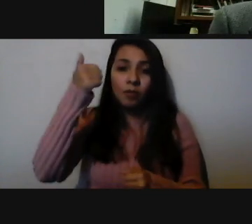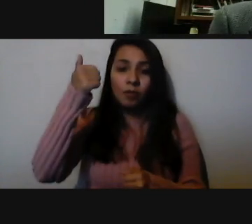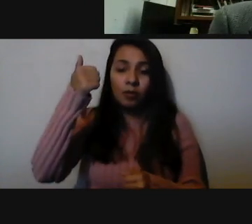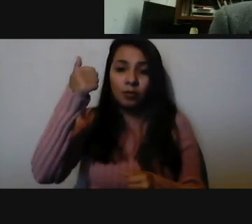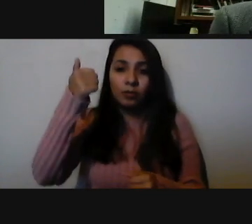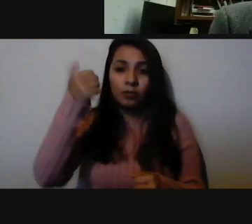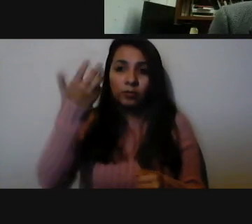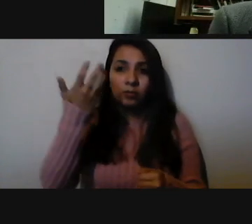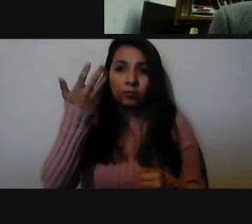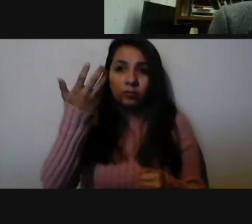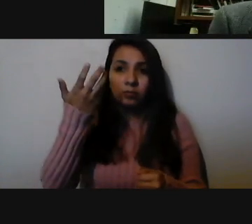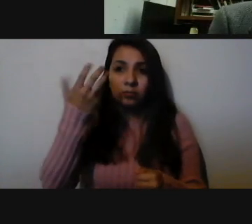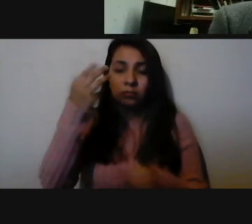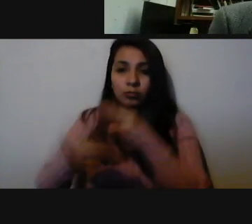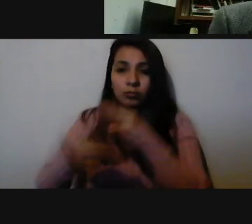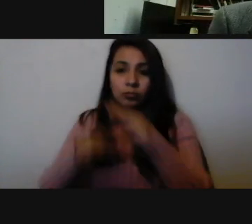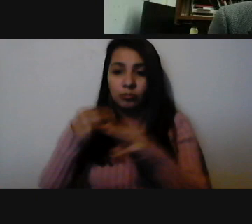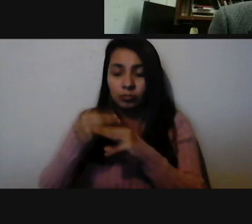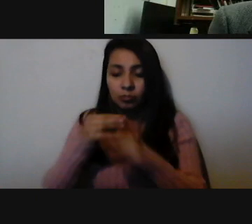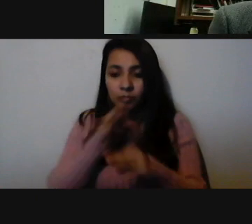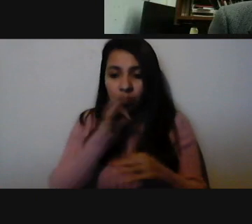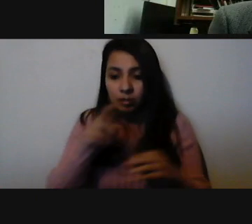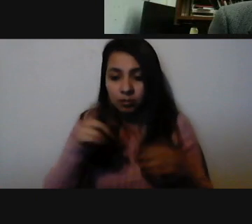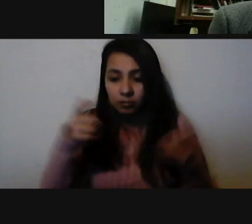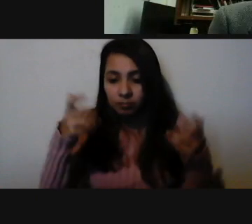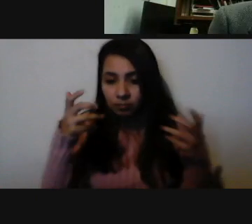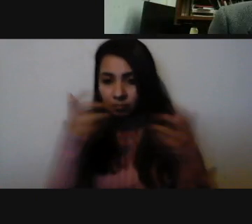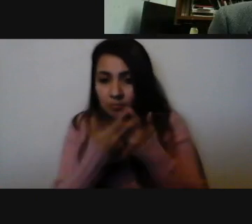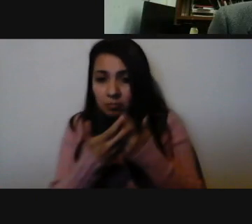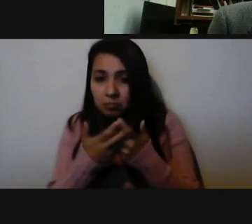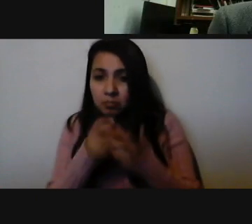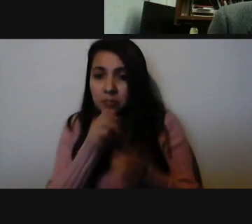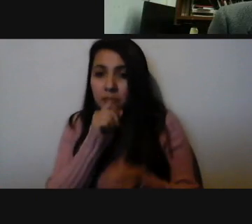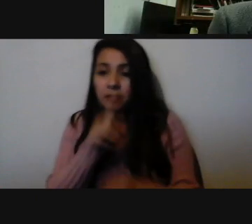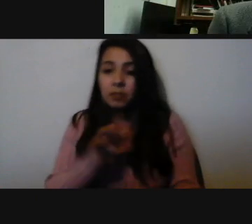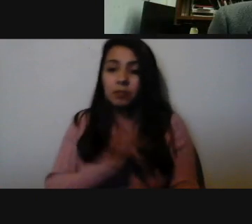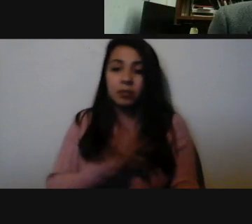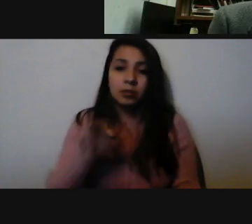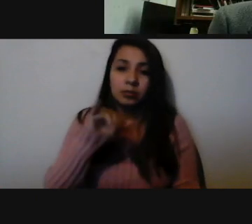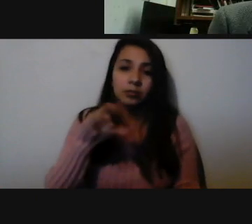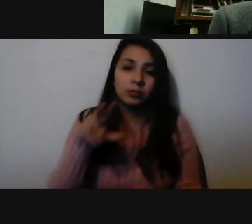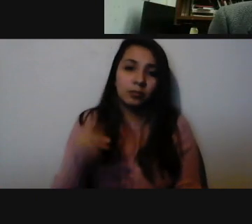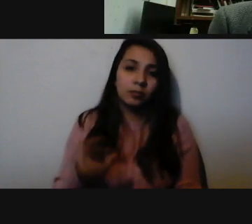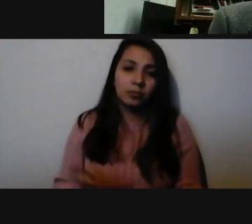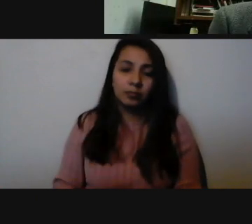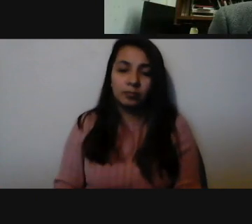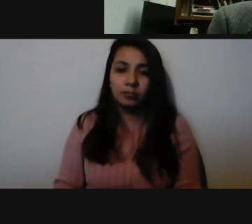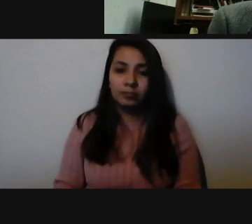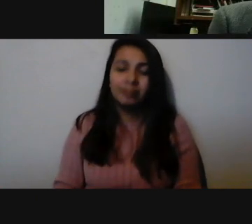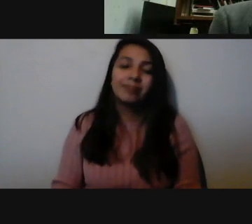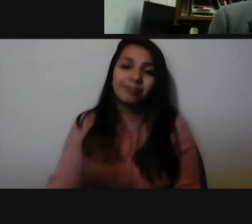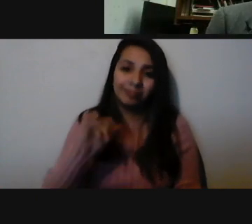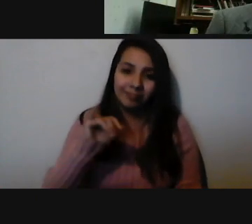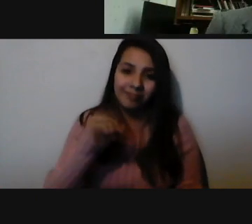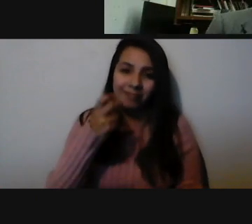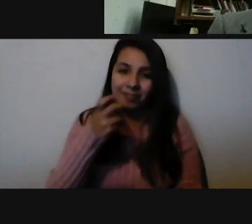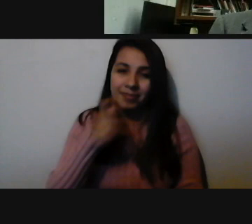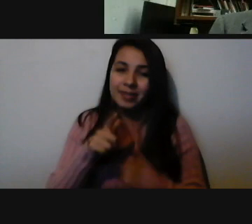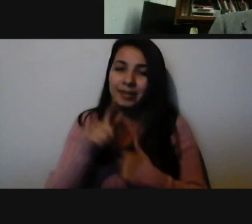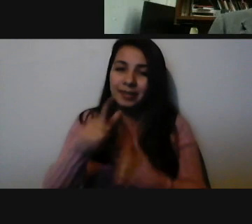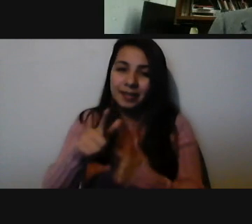hay entender si hay vida en otros, si se puede dar este mismo ensamblaje en otros lugares, ¿no? En otros